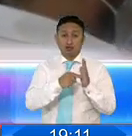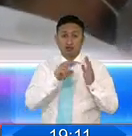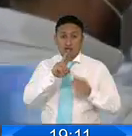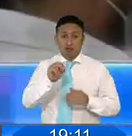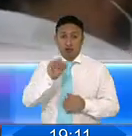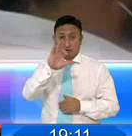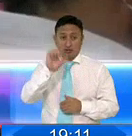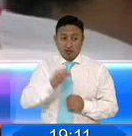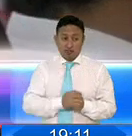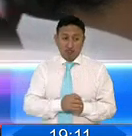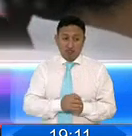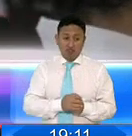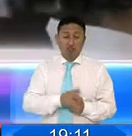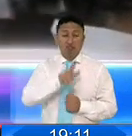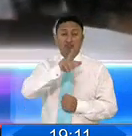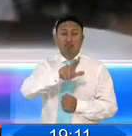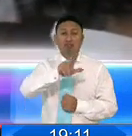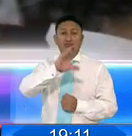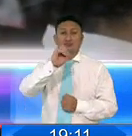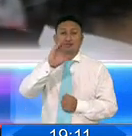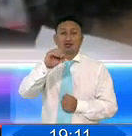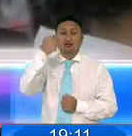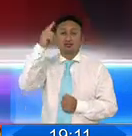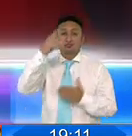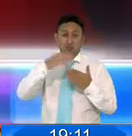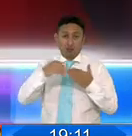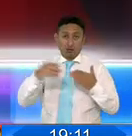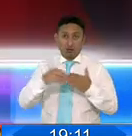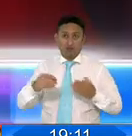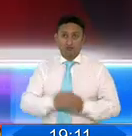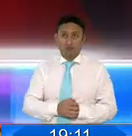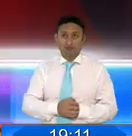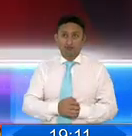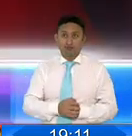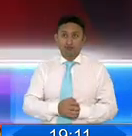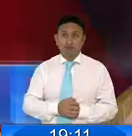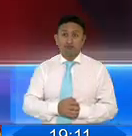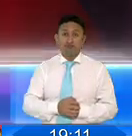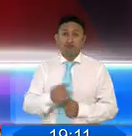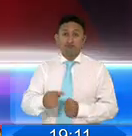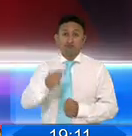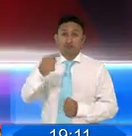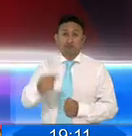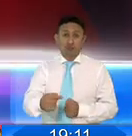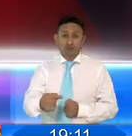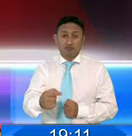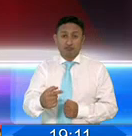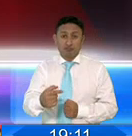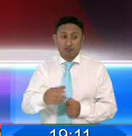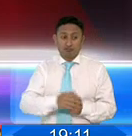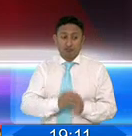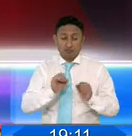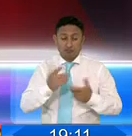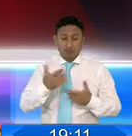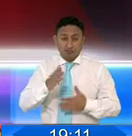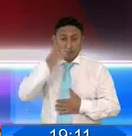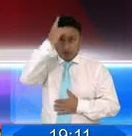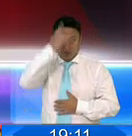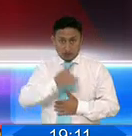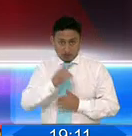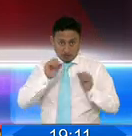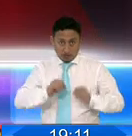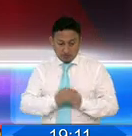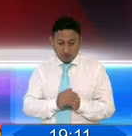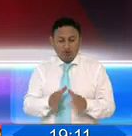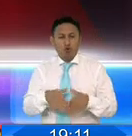espera recaudar alrededor de 300 millones de dólares. En las próximas horas, próximos a emitir la resolución